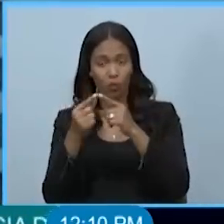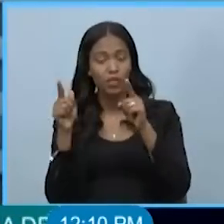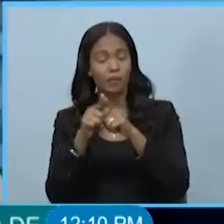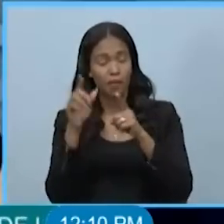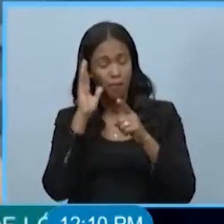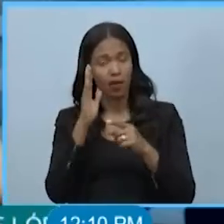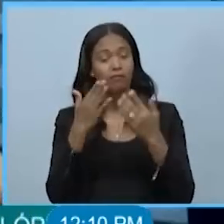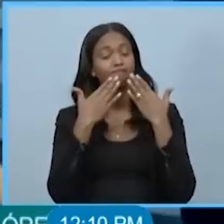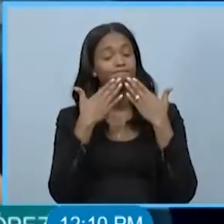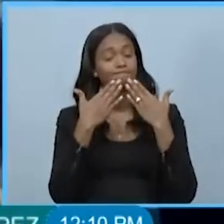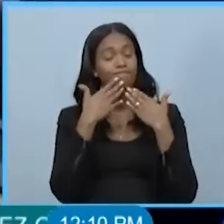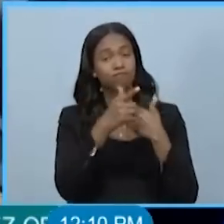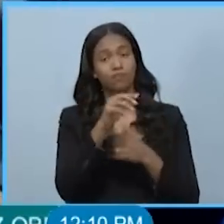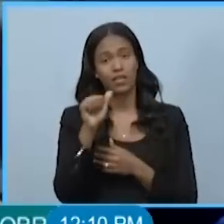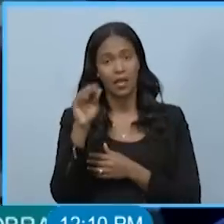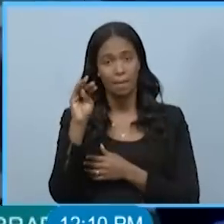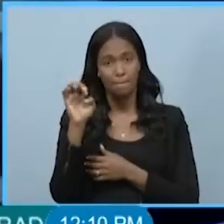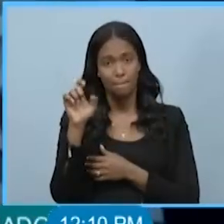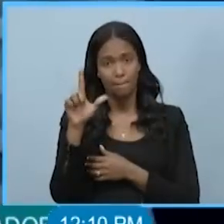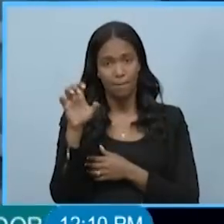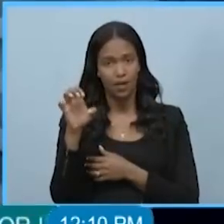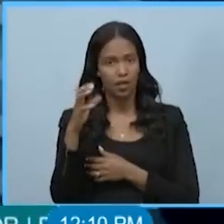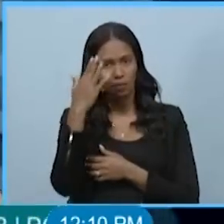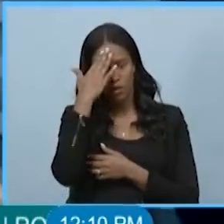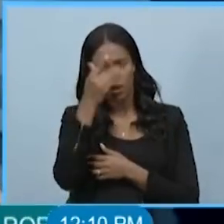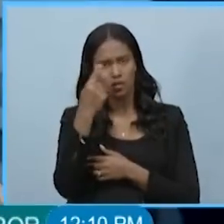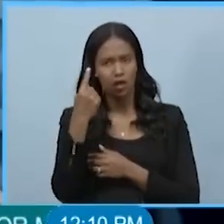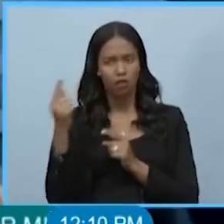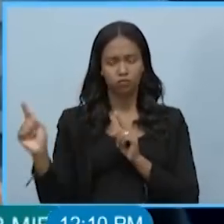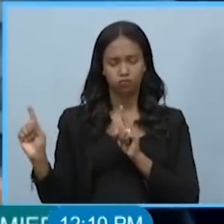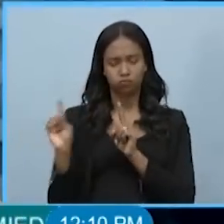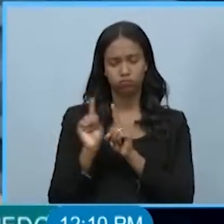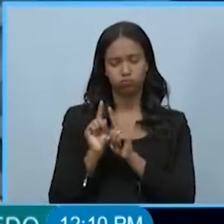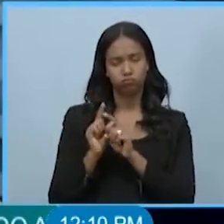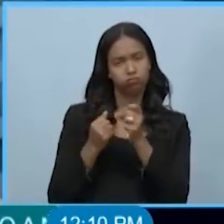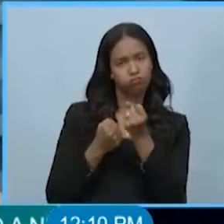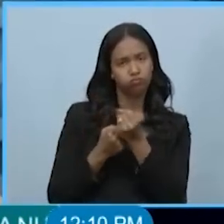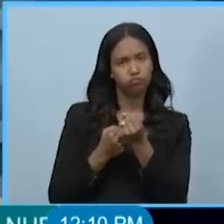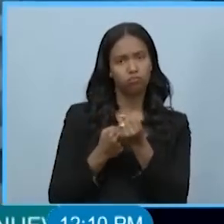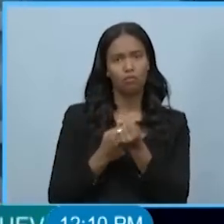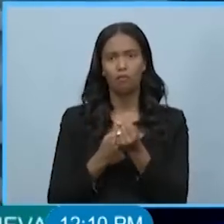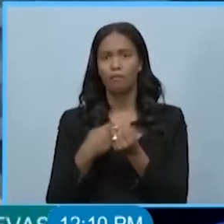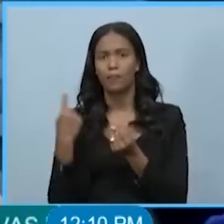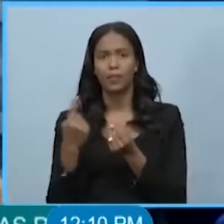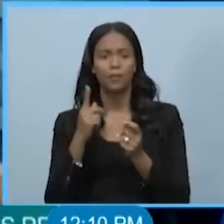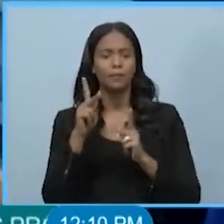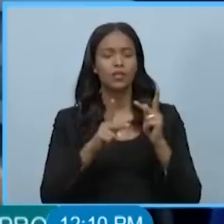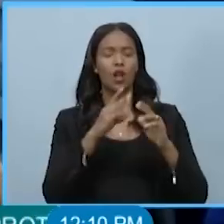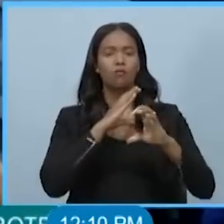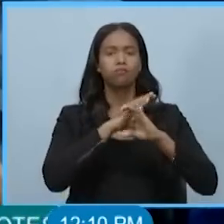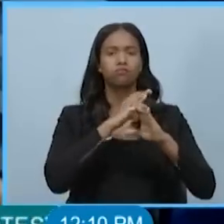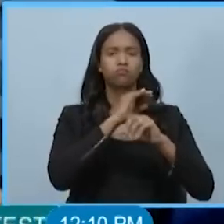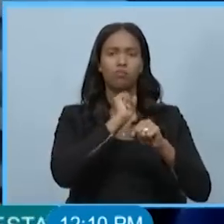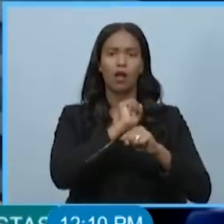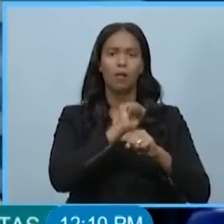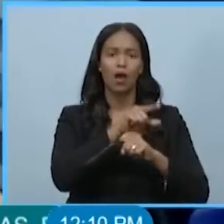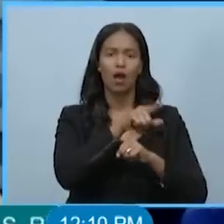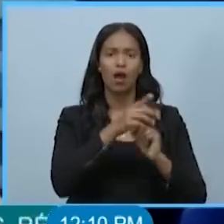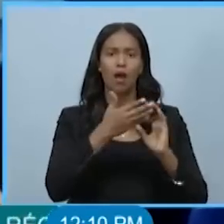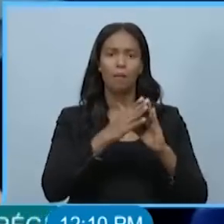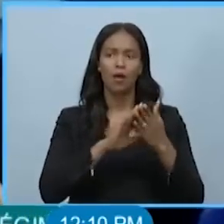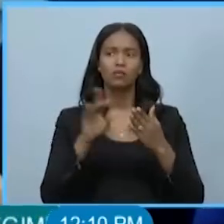porque siempre se colocó del lado de los transportistas civilizados y